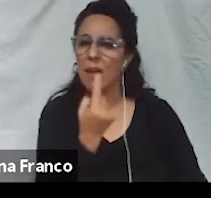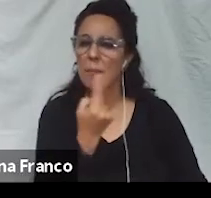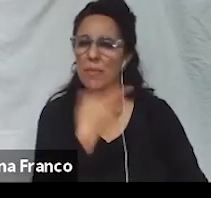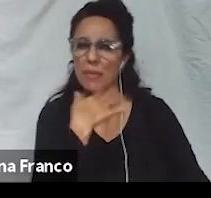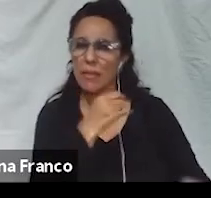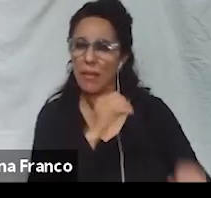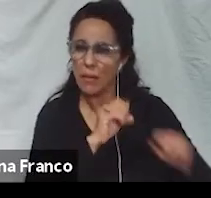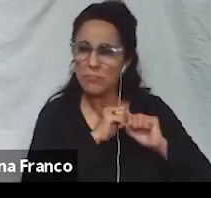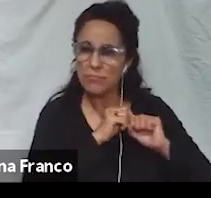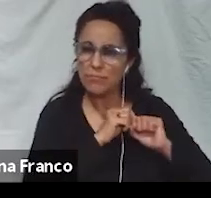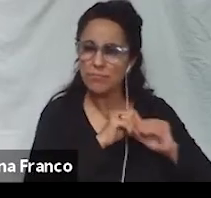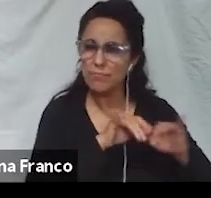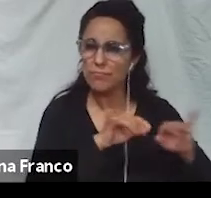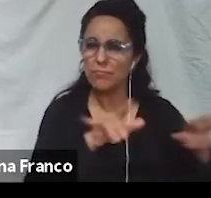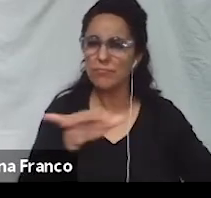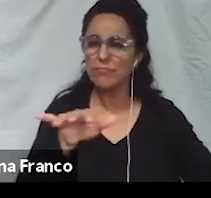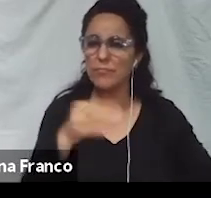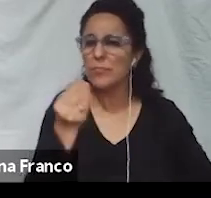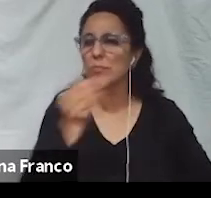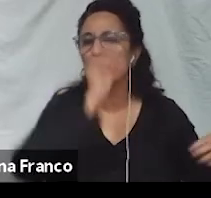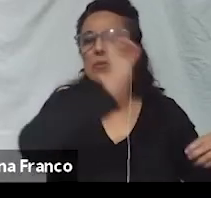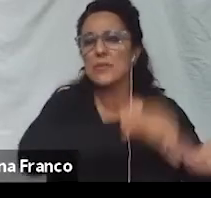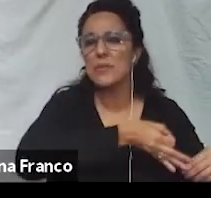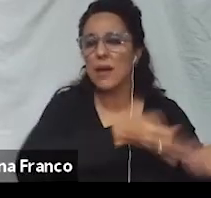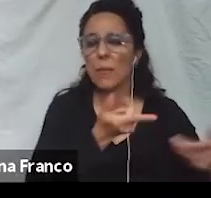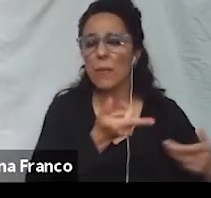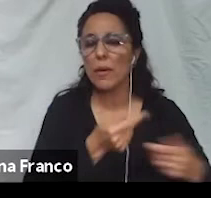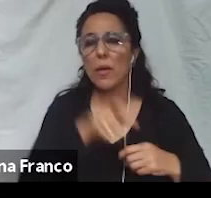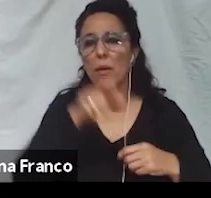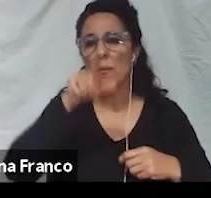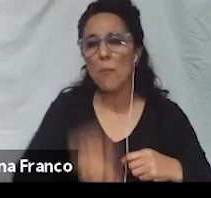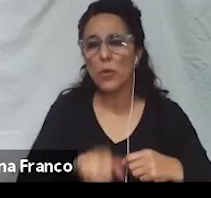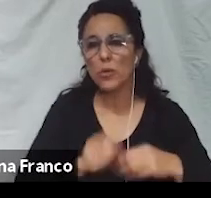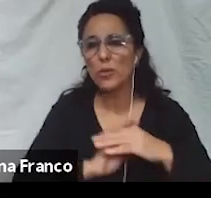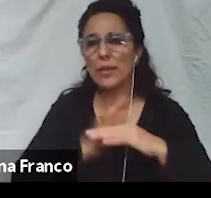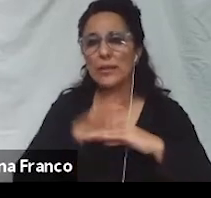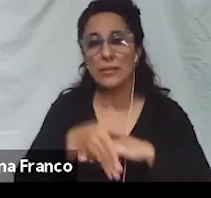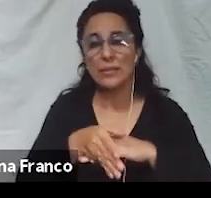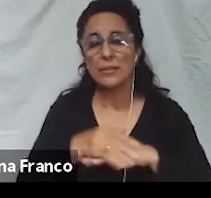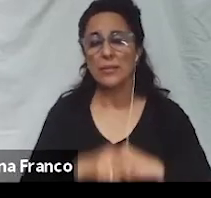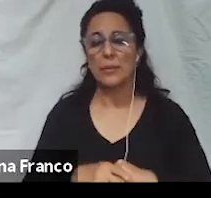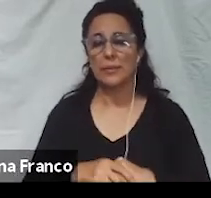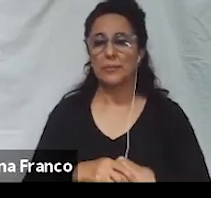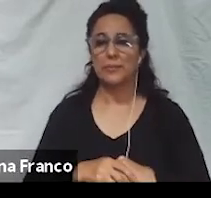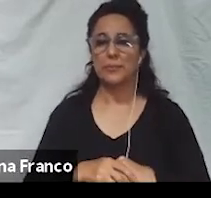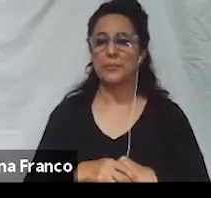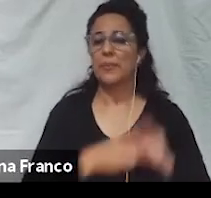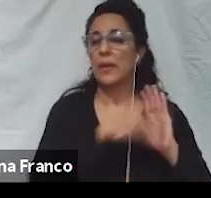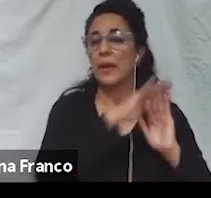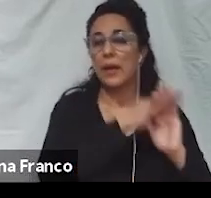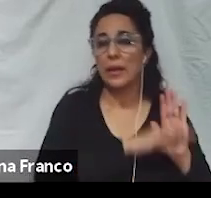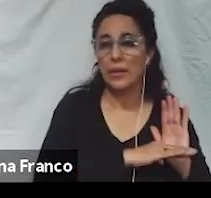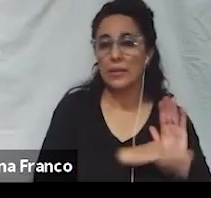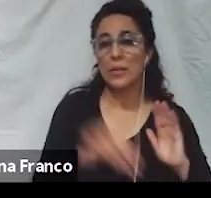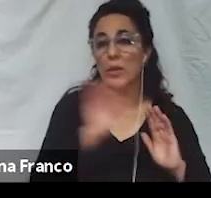y más fácil de hacerle entender a las demás personas cómo tiene que ser, por ejemplo, un botón accesible, qué componentes tiene que tener,